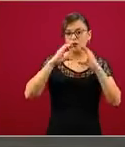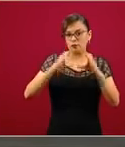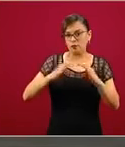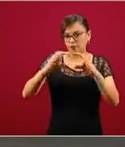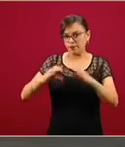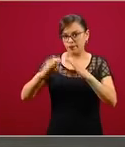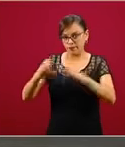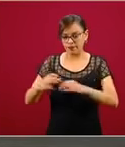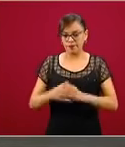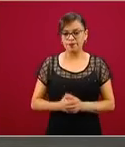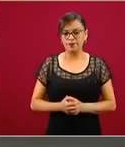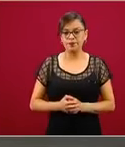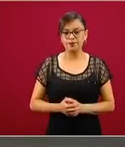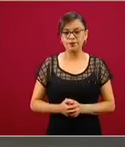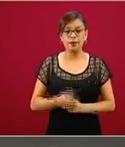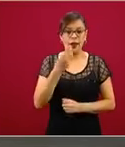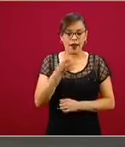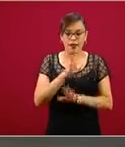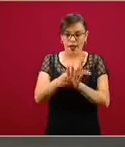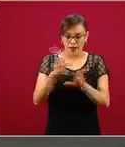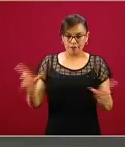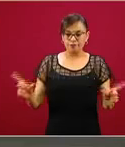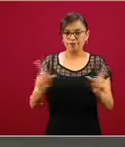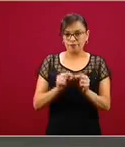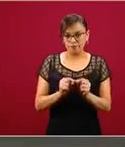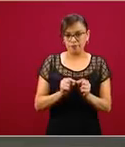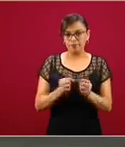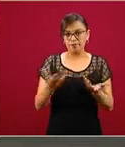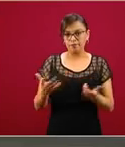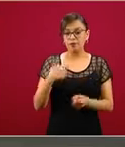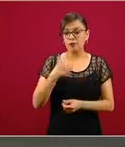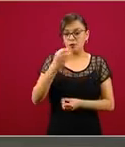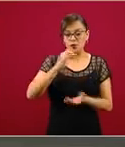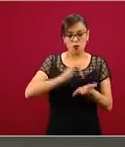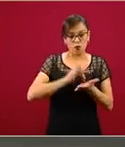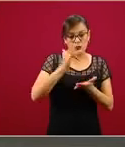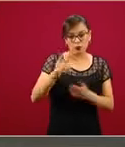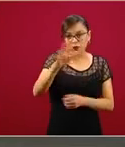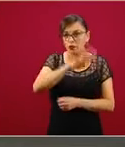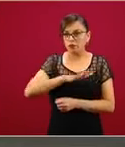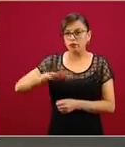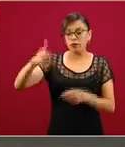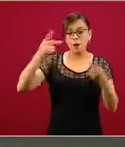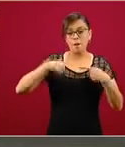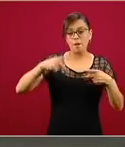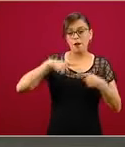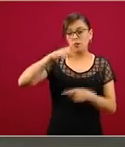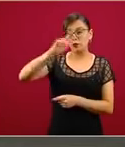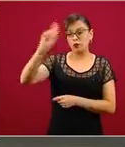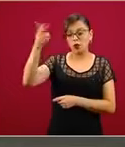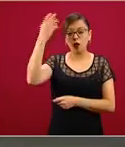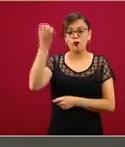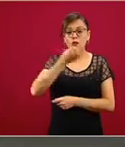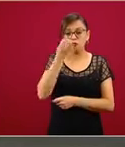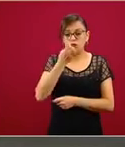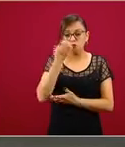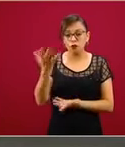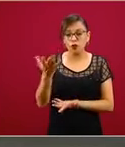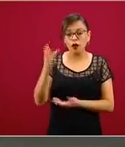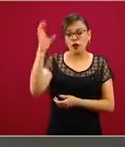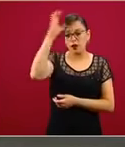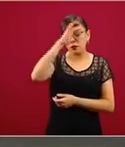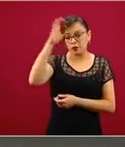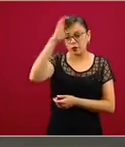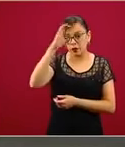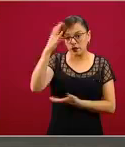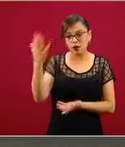Entonces, cierro diciendo a mi agradecimiento a la comunidad académica, científica de México, de las universidades públicas, de los